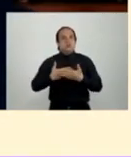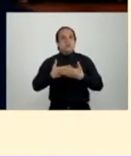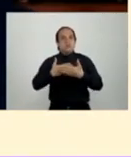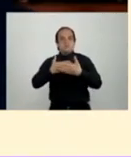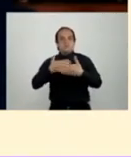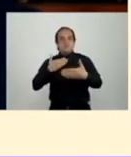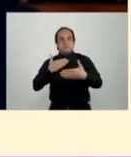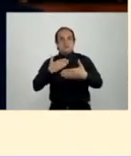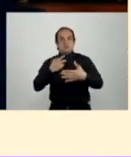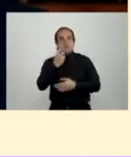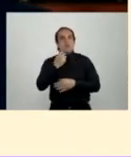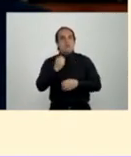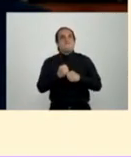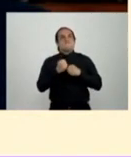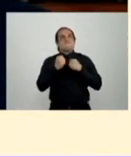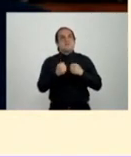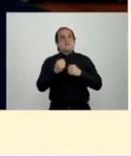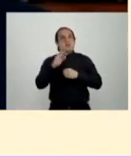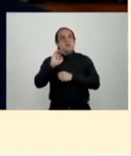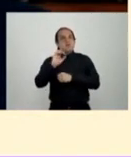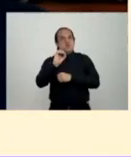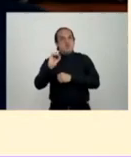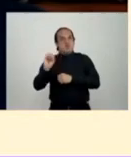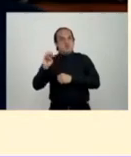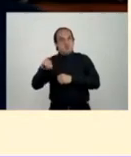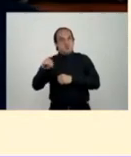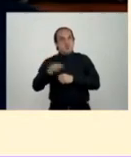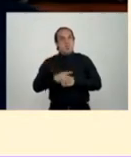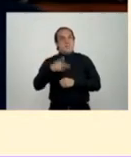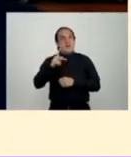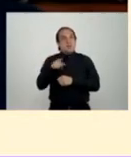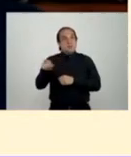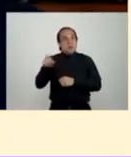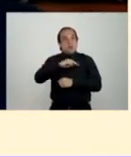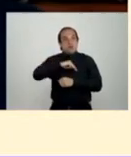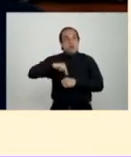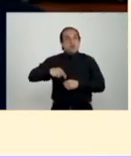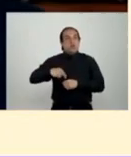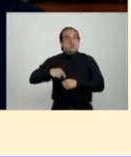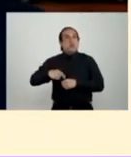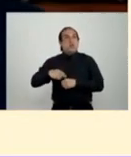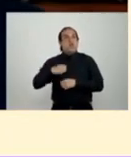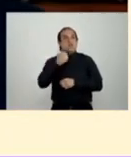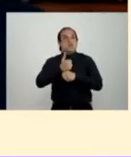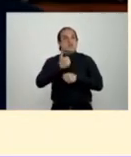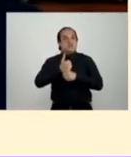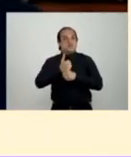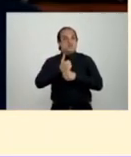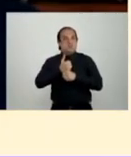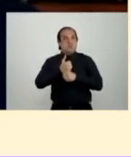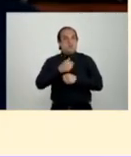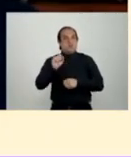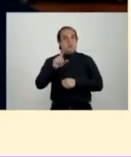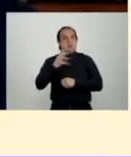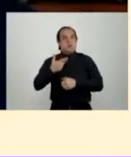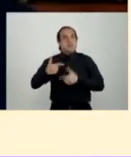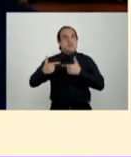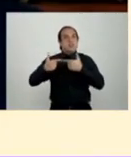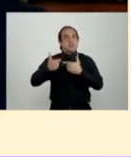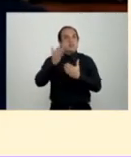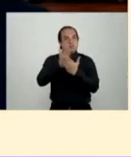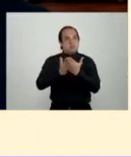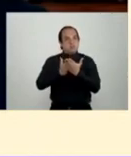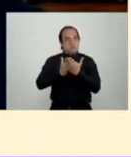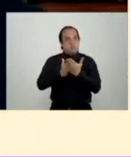fuerte del boom, pero que el boom para nosotros eran los abuelos. Luego había también las generaciones intermedias, en donde